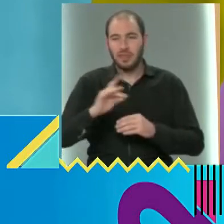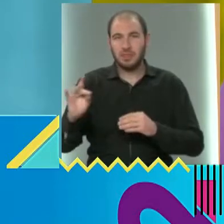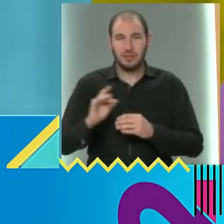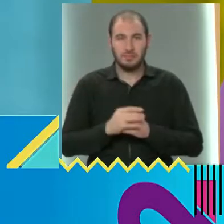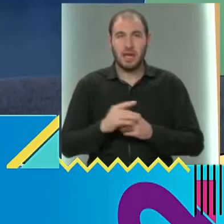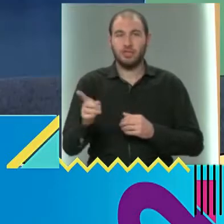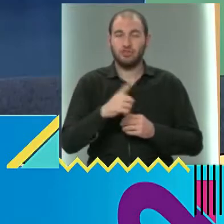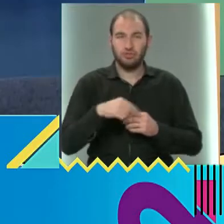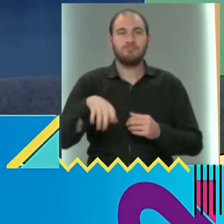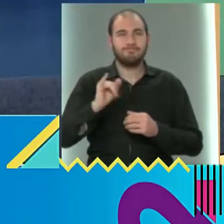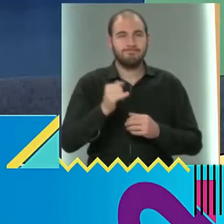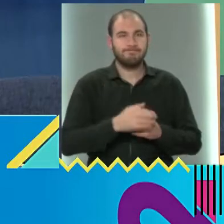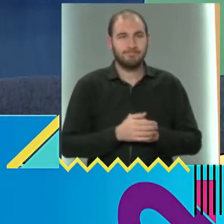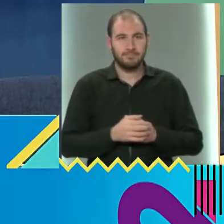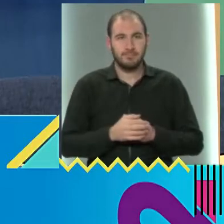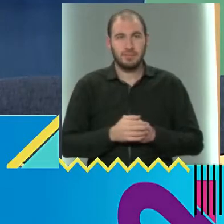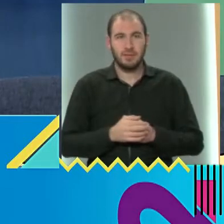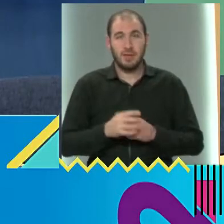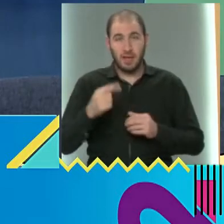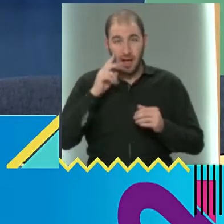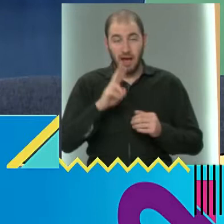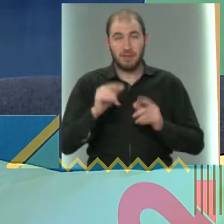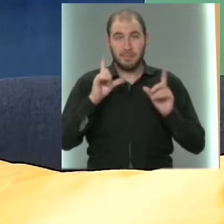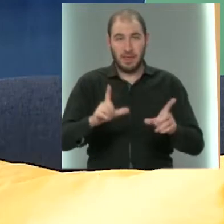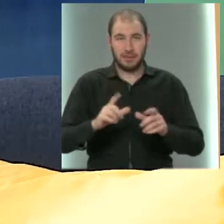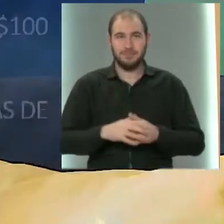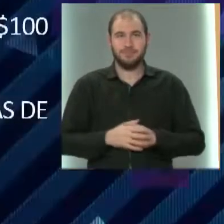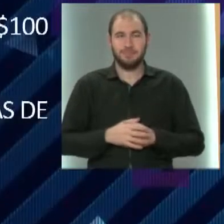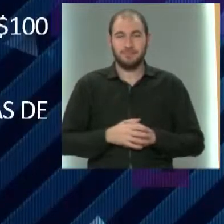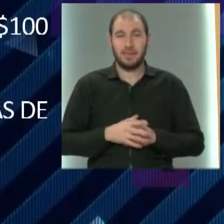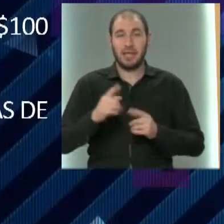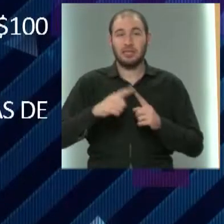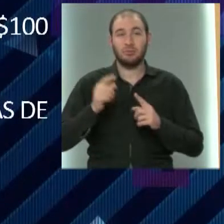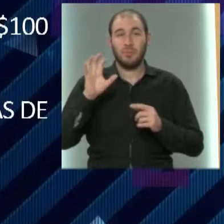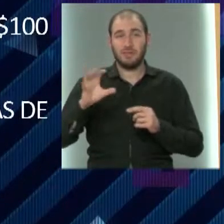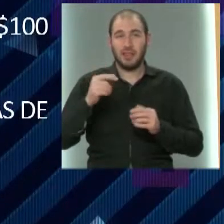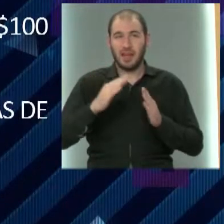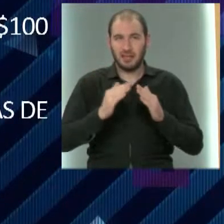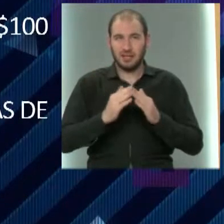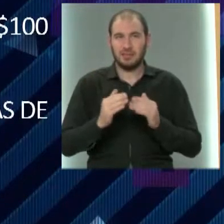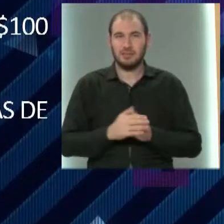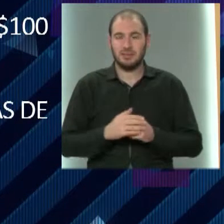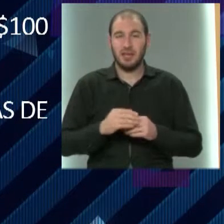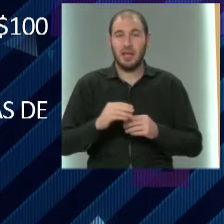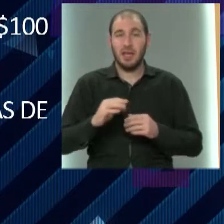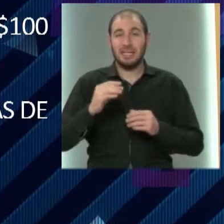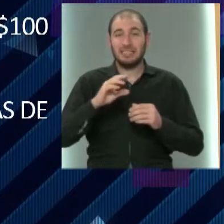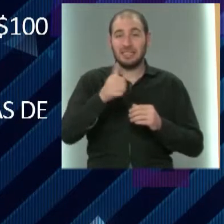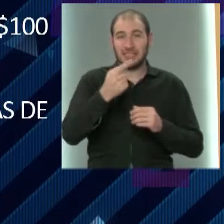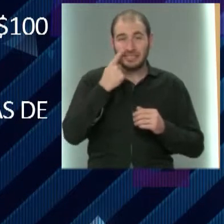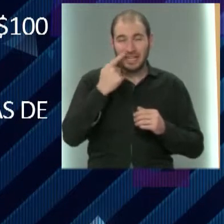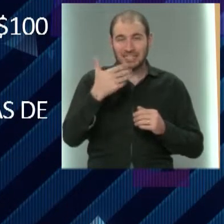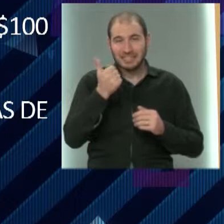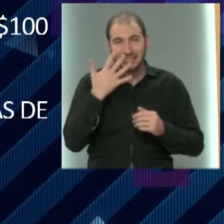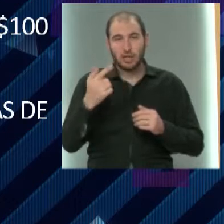Así es, la morosidad en la provincia. Sí. Perfecto, vamos entonces a la primera placa del Instituto Provincial de la Vivienda. De los 65.000 créditos